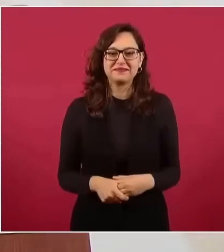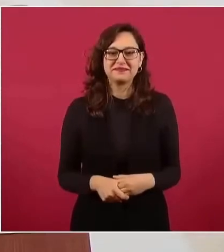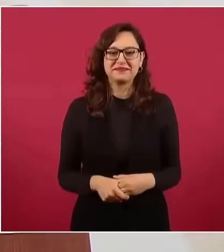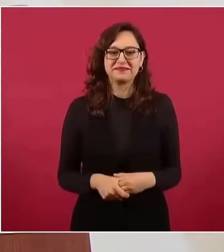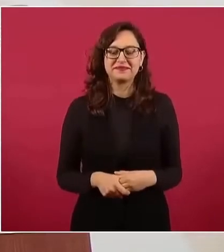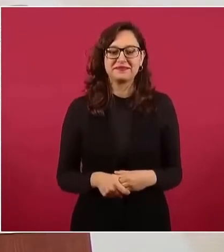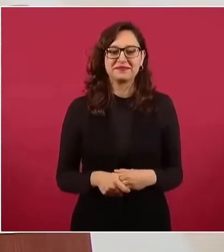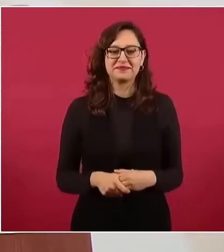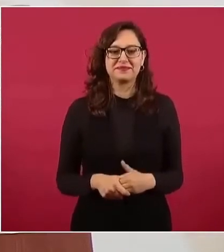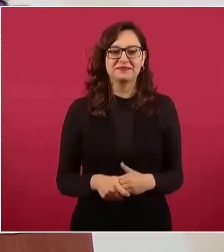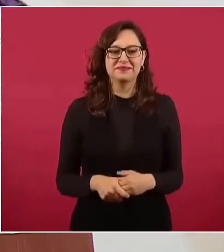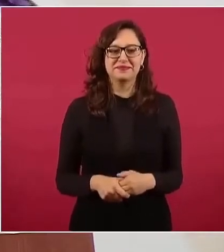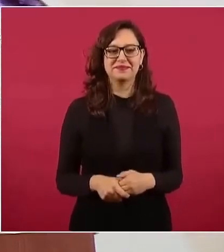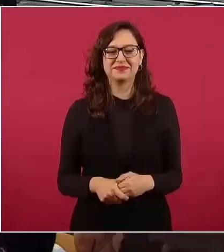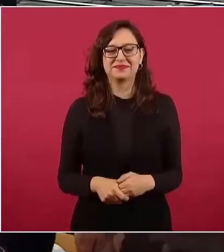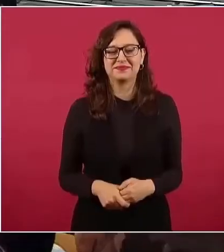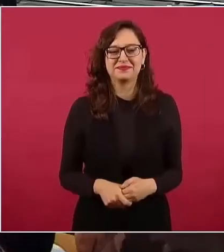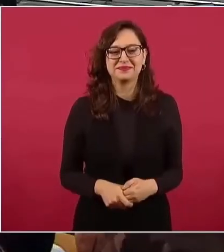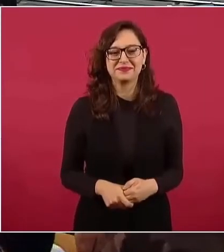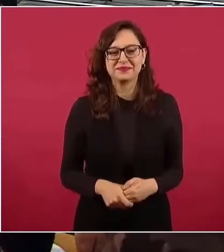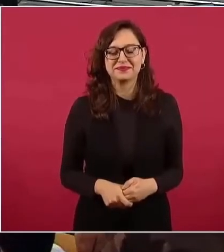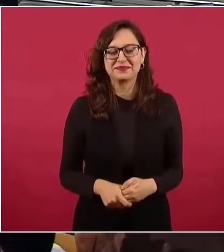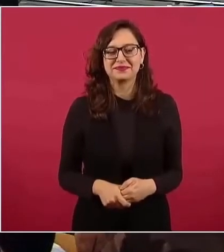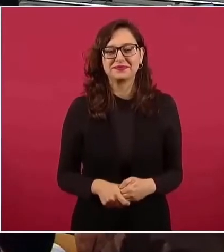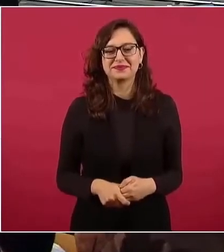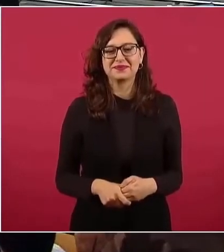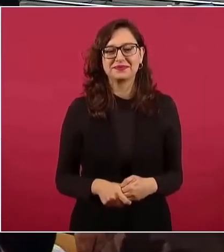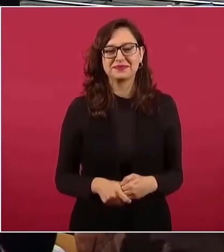¿Eh? Sí, sí, sí, sí.